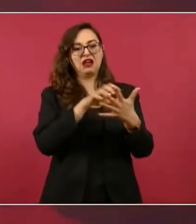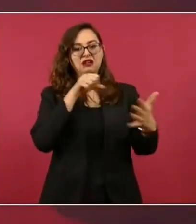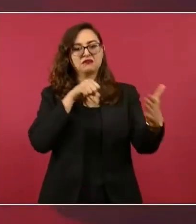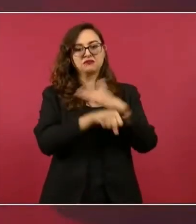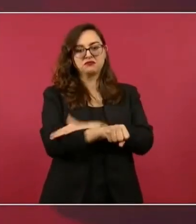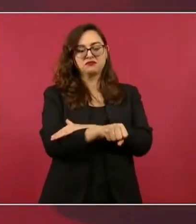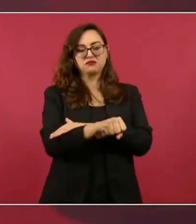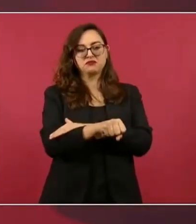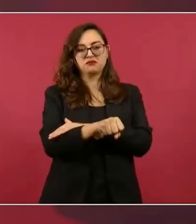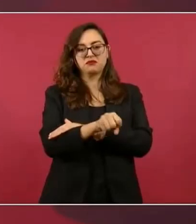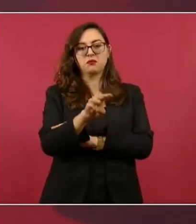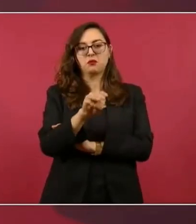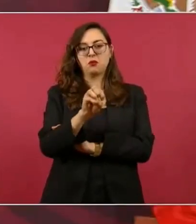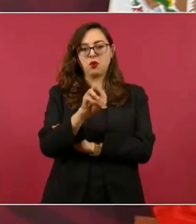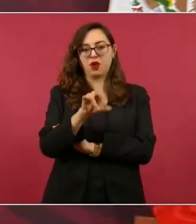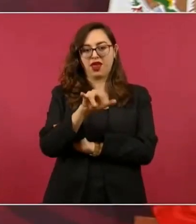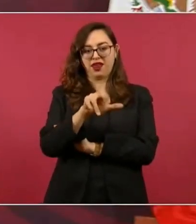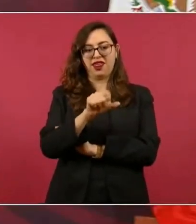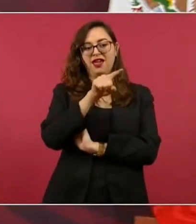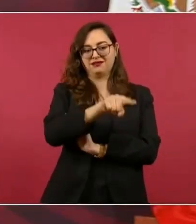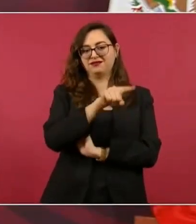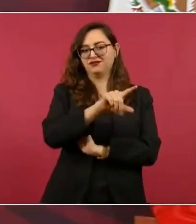a Moreira.